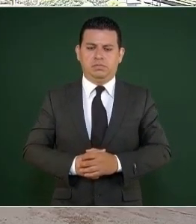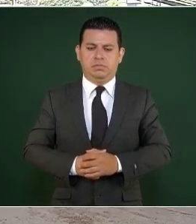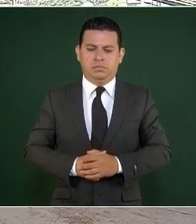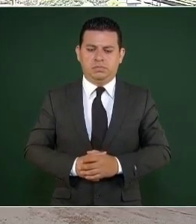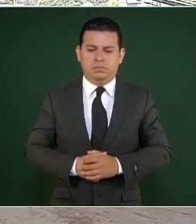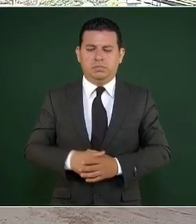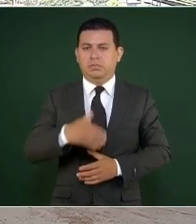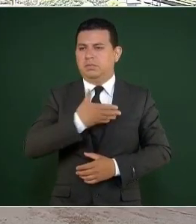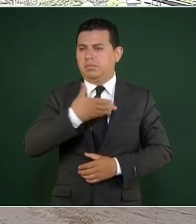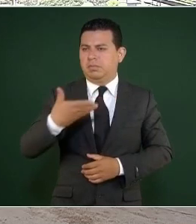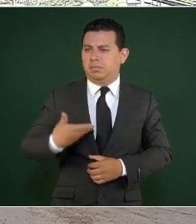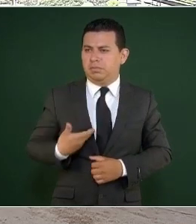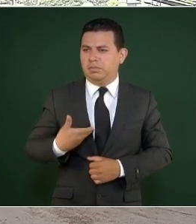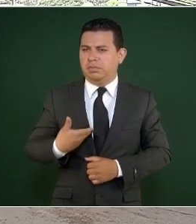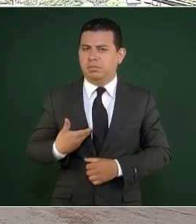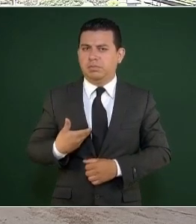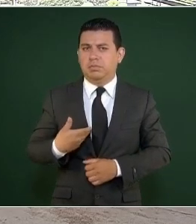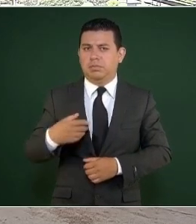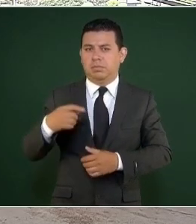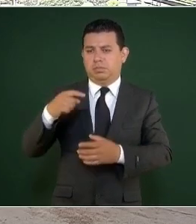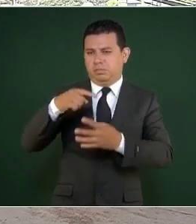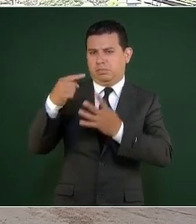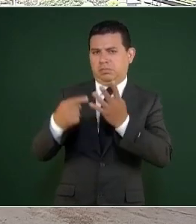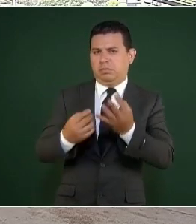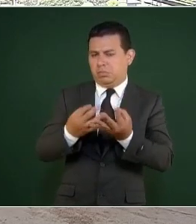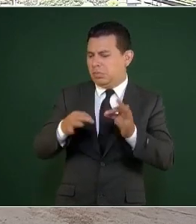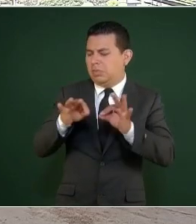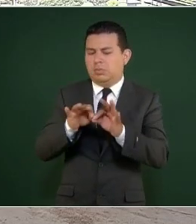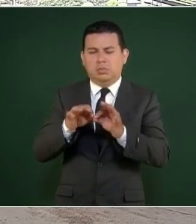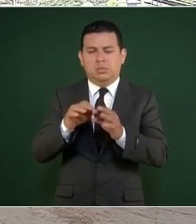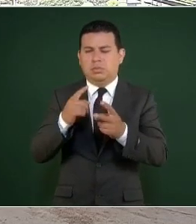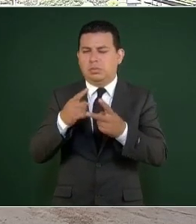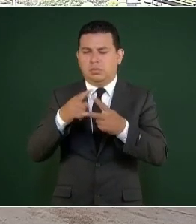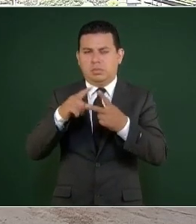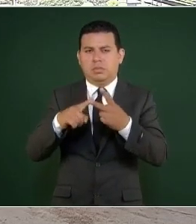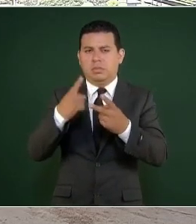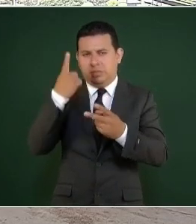Presidente, buenos días. Dos asuntos importantes para el Estado, presidente.